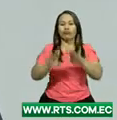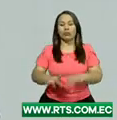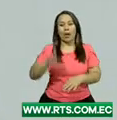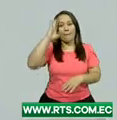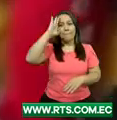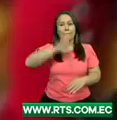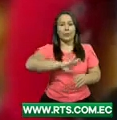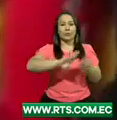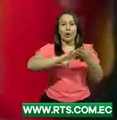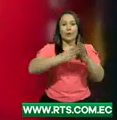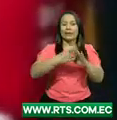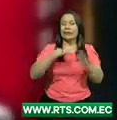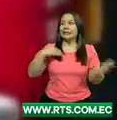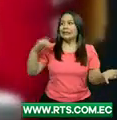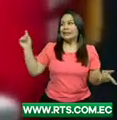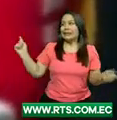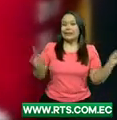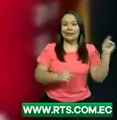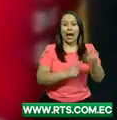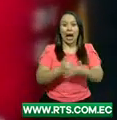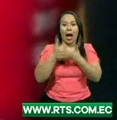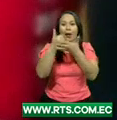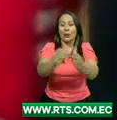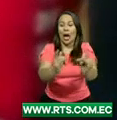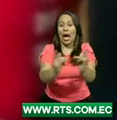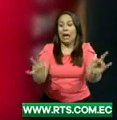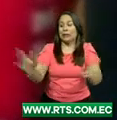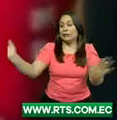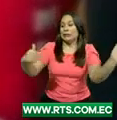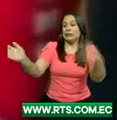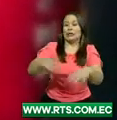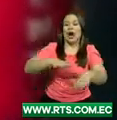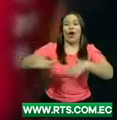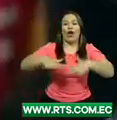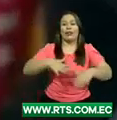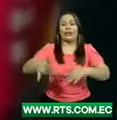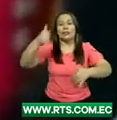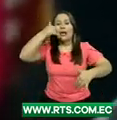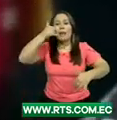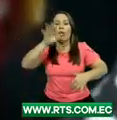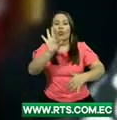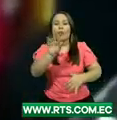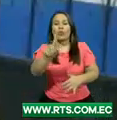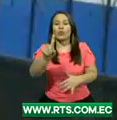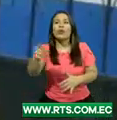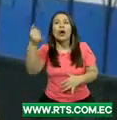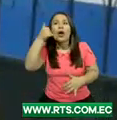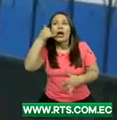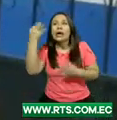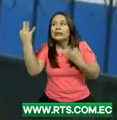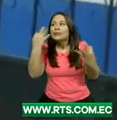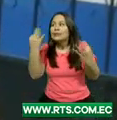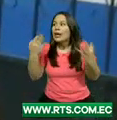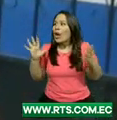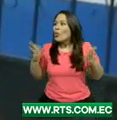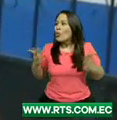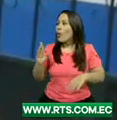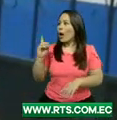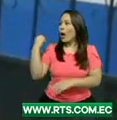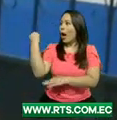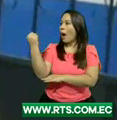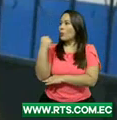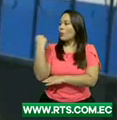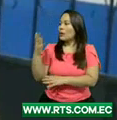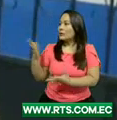tuvo que convertirse en la sala de parto se coordinó con el eco 911 indicando que no tenían ambulancias de iu